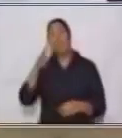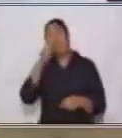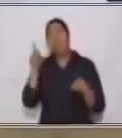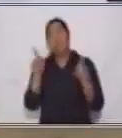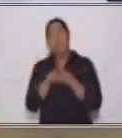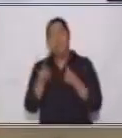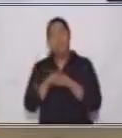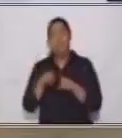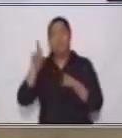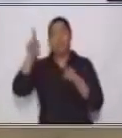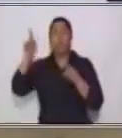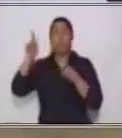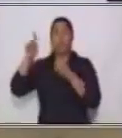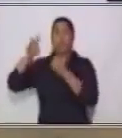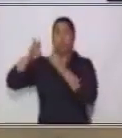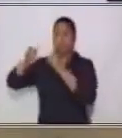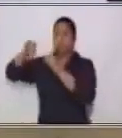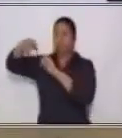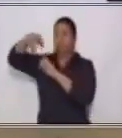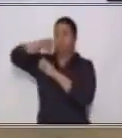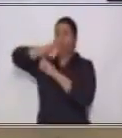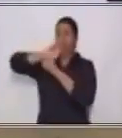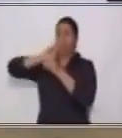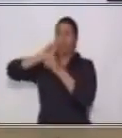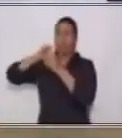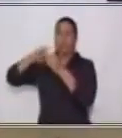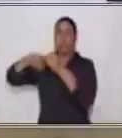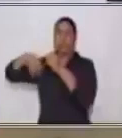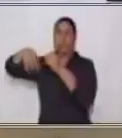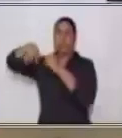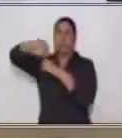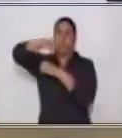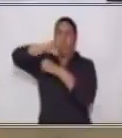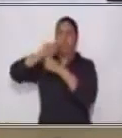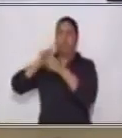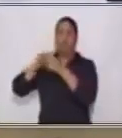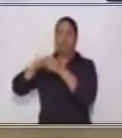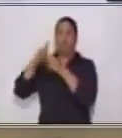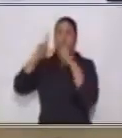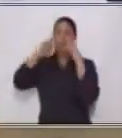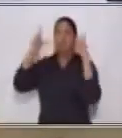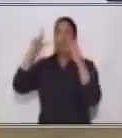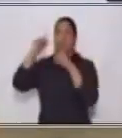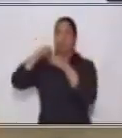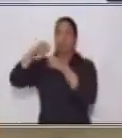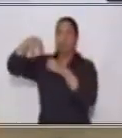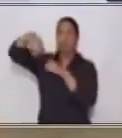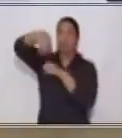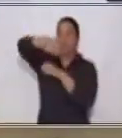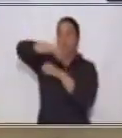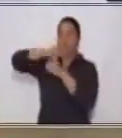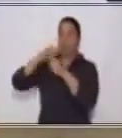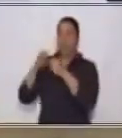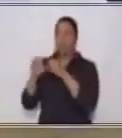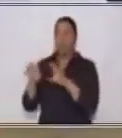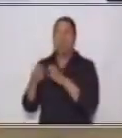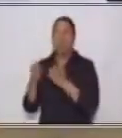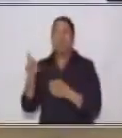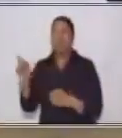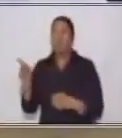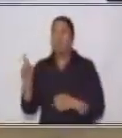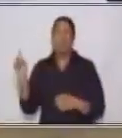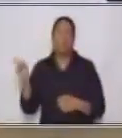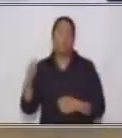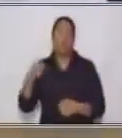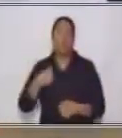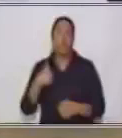gravedad, entonces la conclusión es que el Sol hace girar a los planetas. Además, acá no estamos sugiriendo, estamos concluyendo